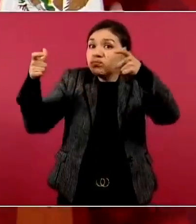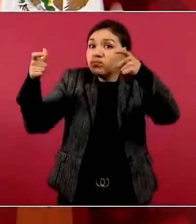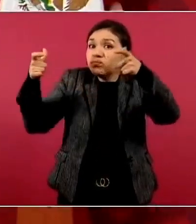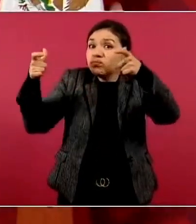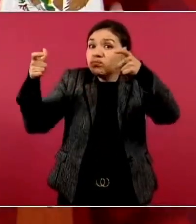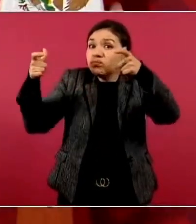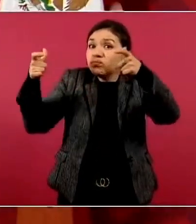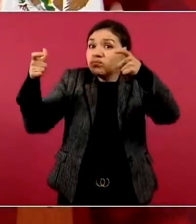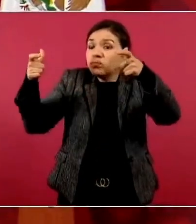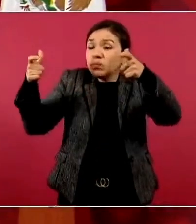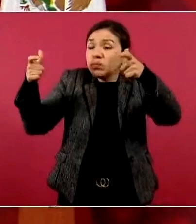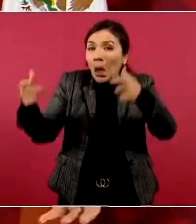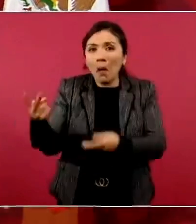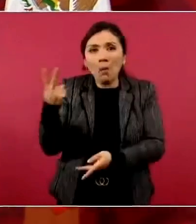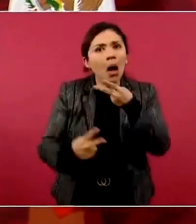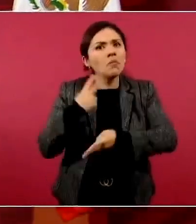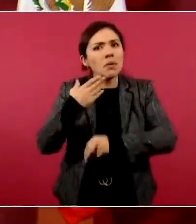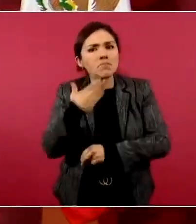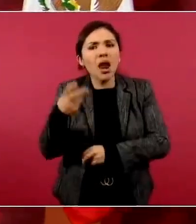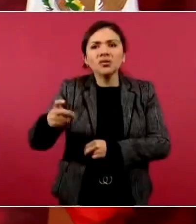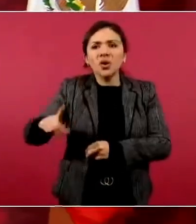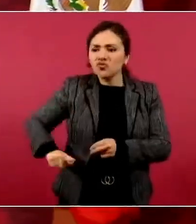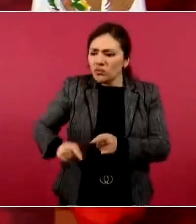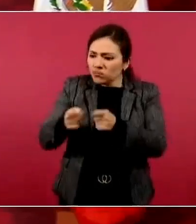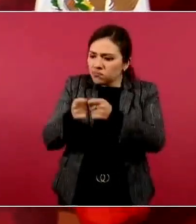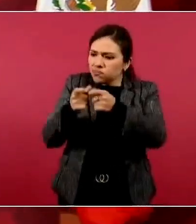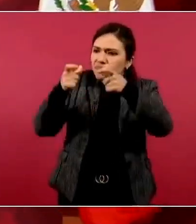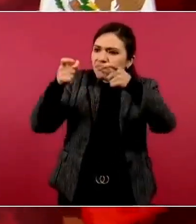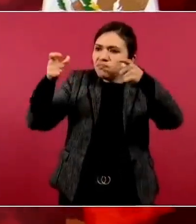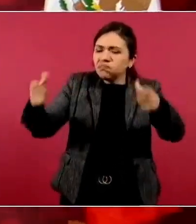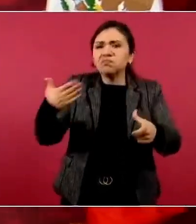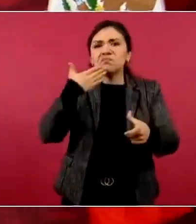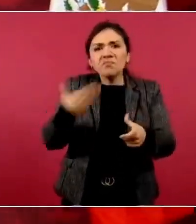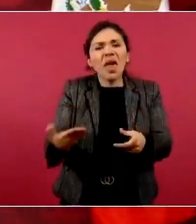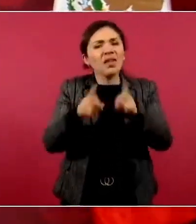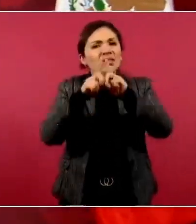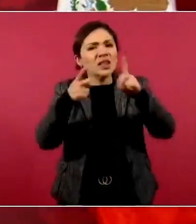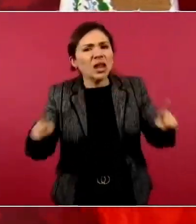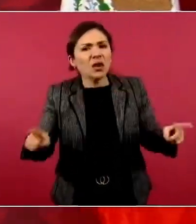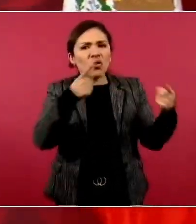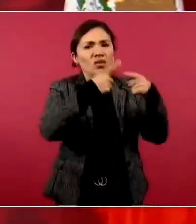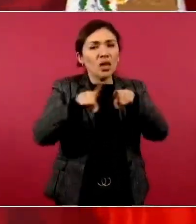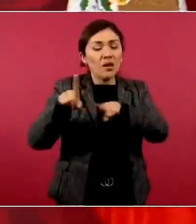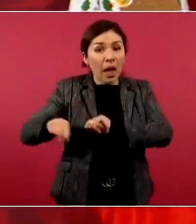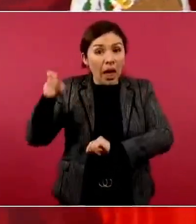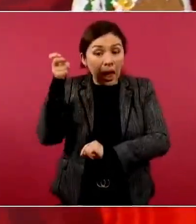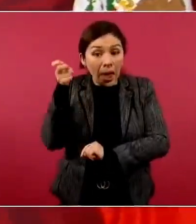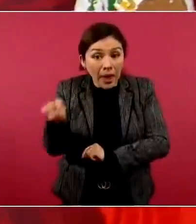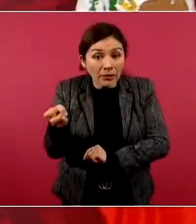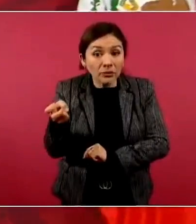es un estado próspero, desarrollado, ¿sí?